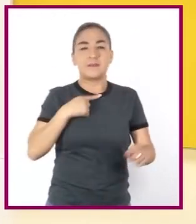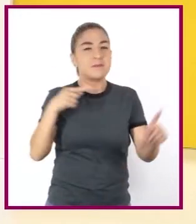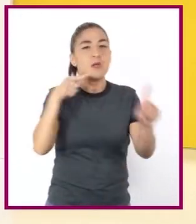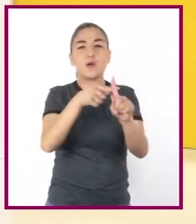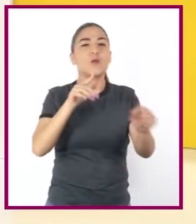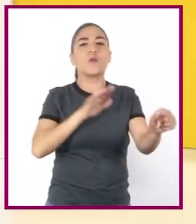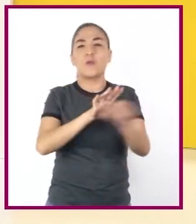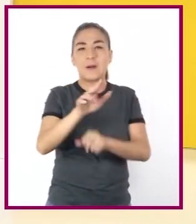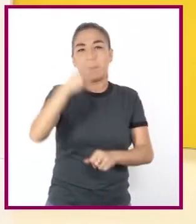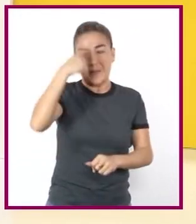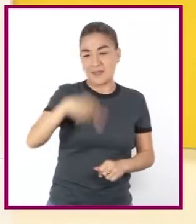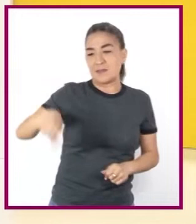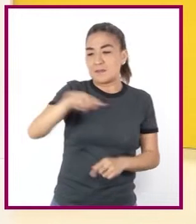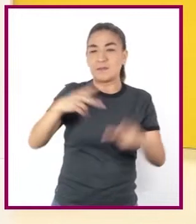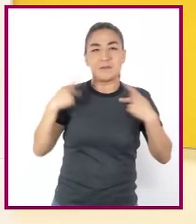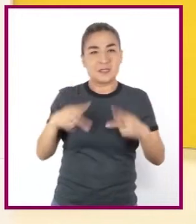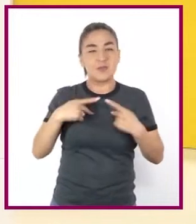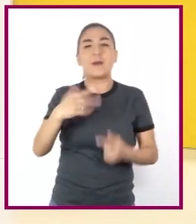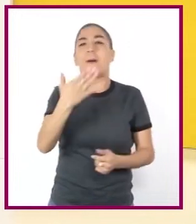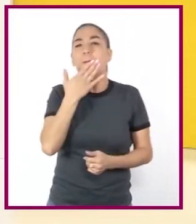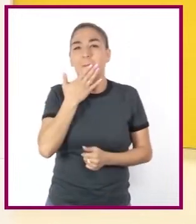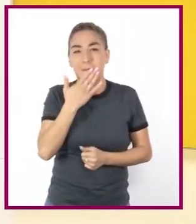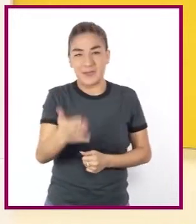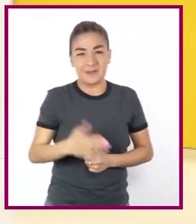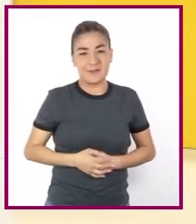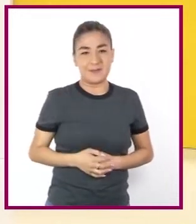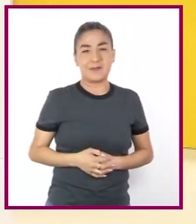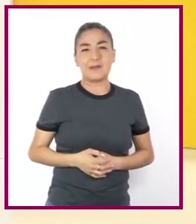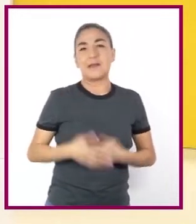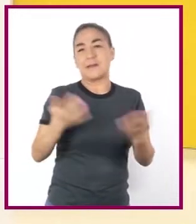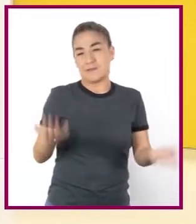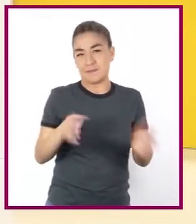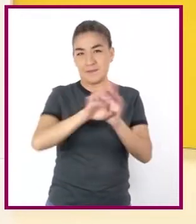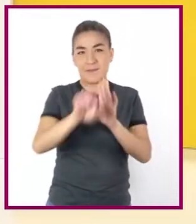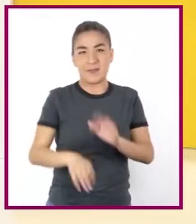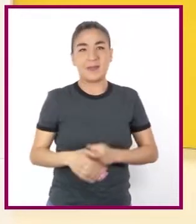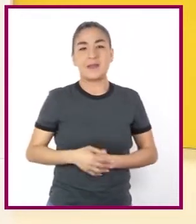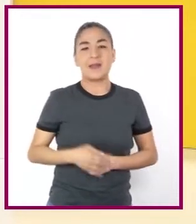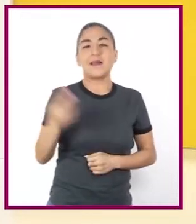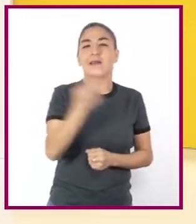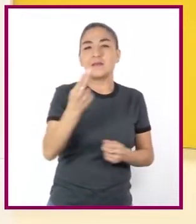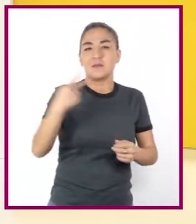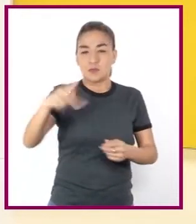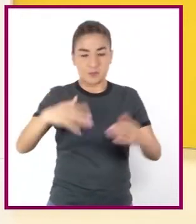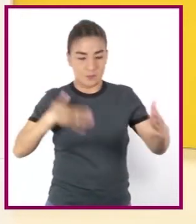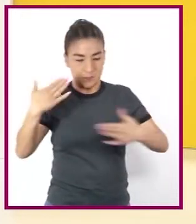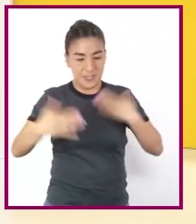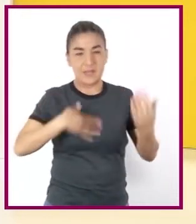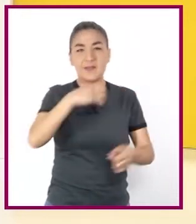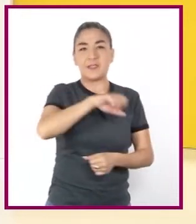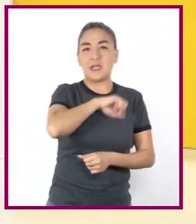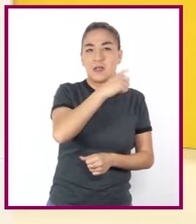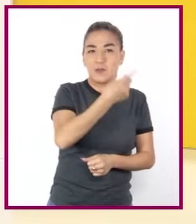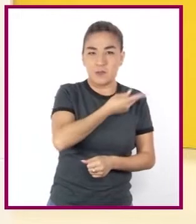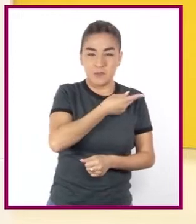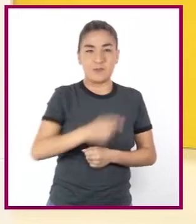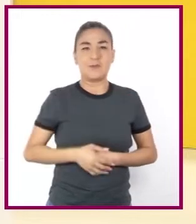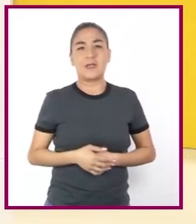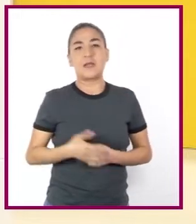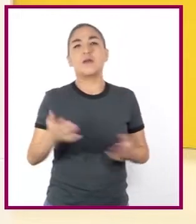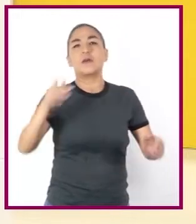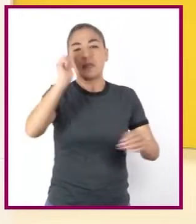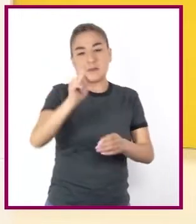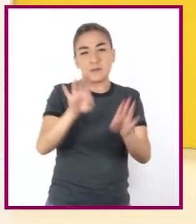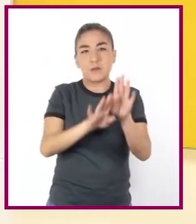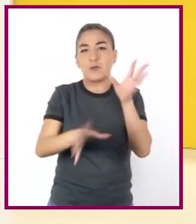el bienestar de las personas, es decir, requieren disfrutar de una vida saludable, tener acceso a